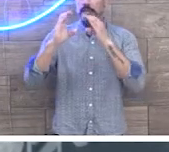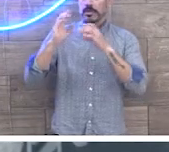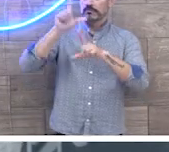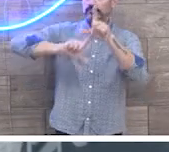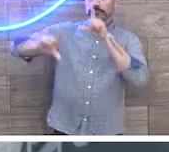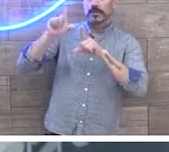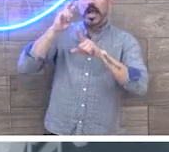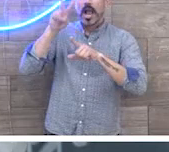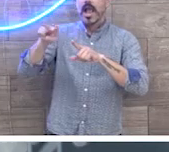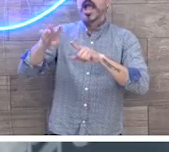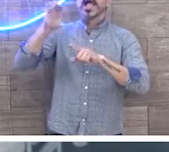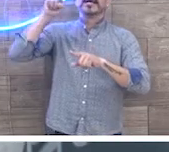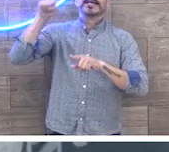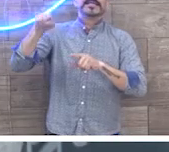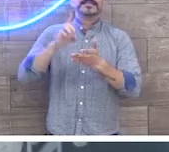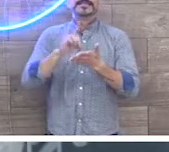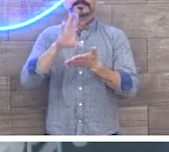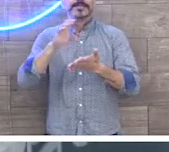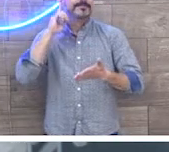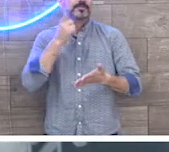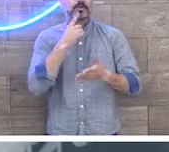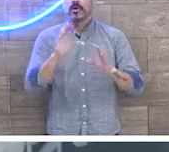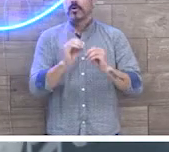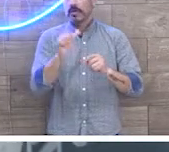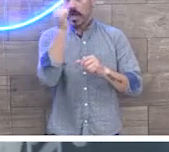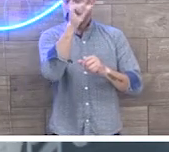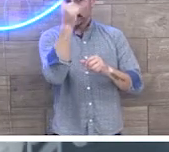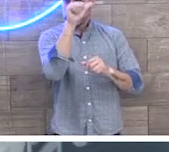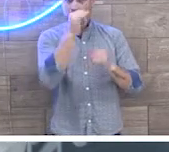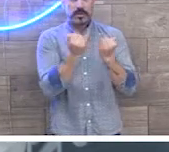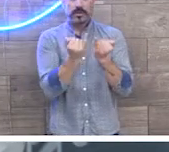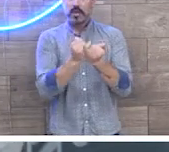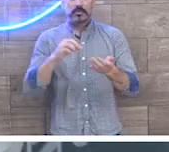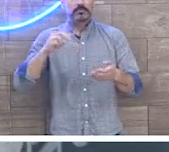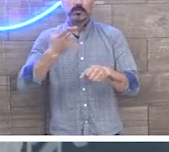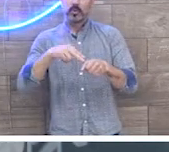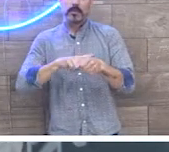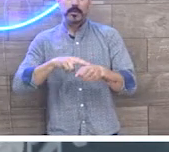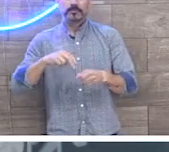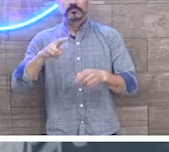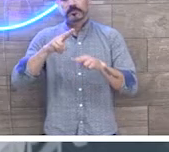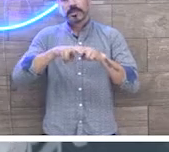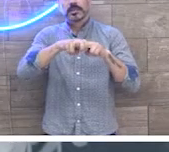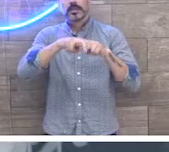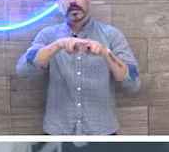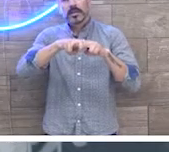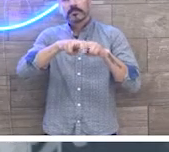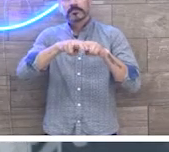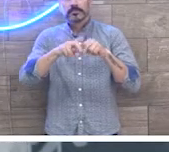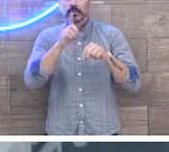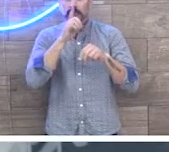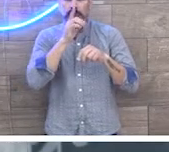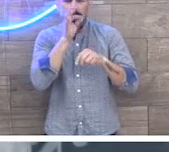tiene discapacidad, o los chicos del espectro autista, las personas que pueden estar calladitas, sentaditas, hasta